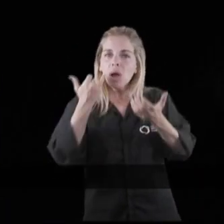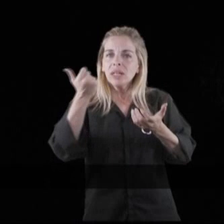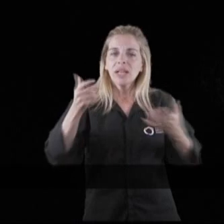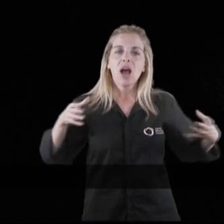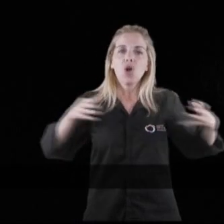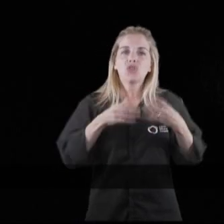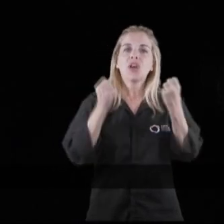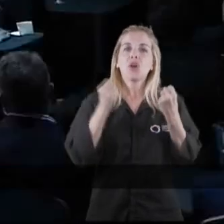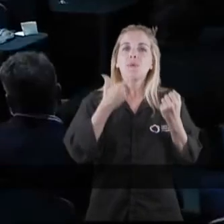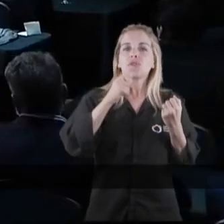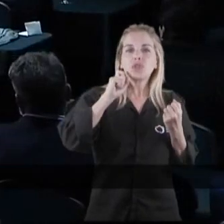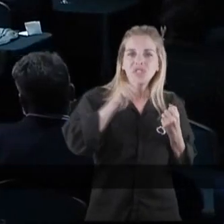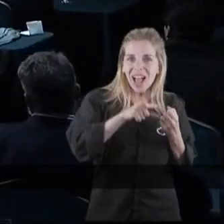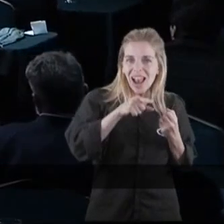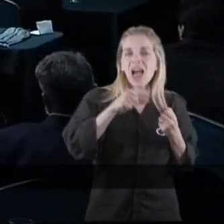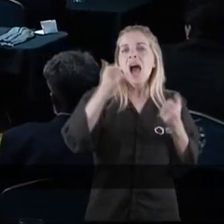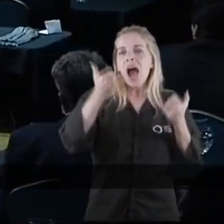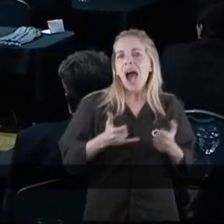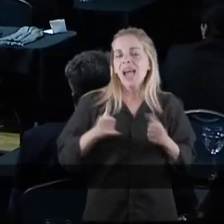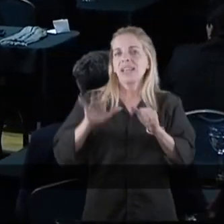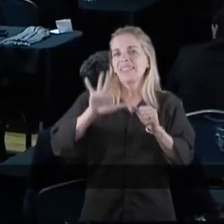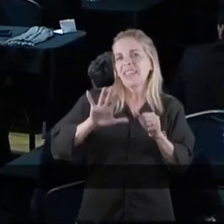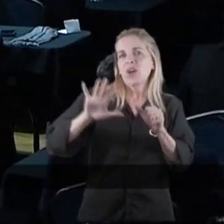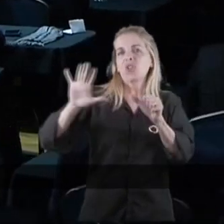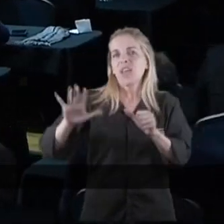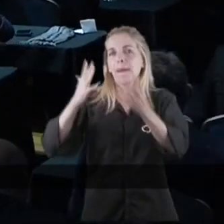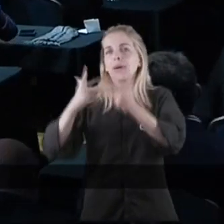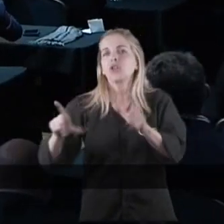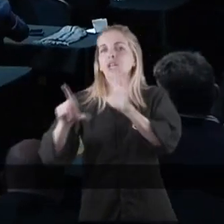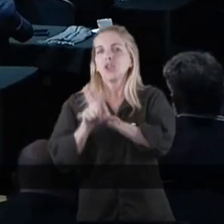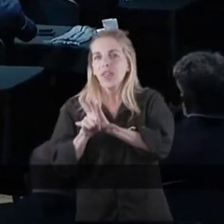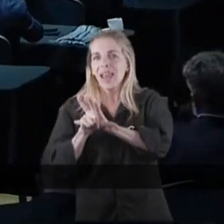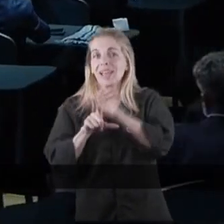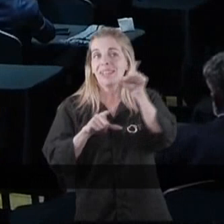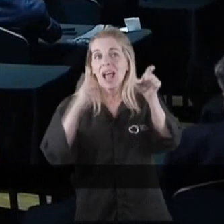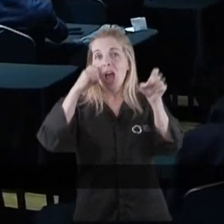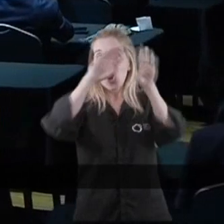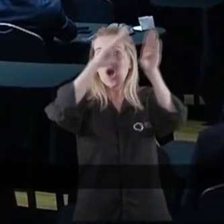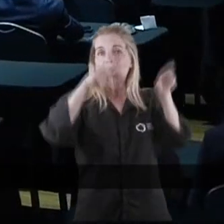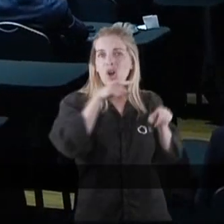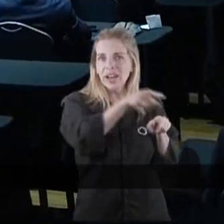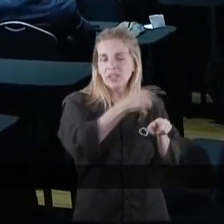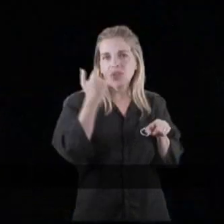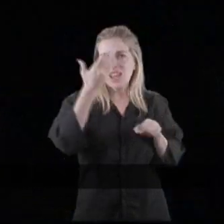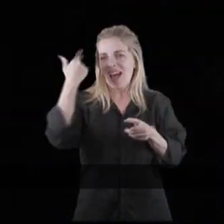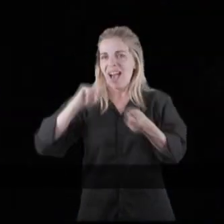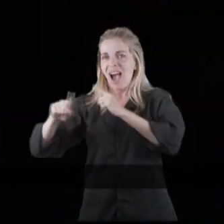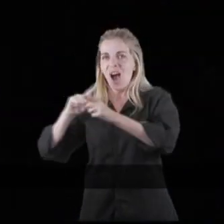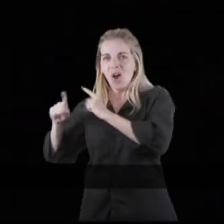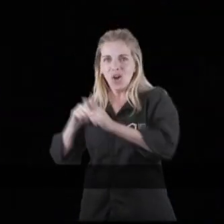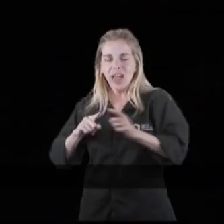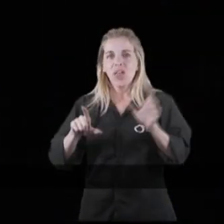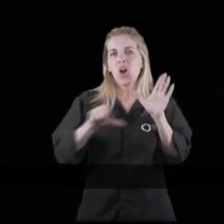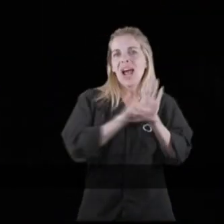Económico Social. De allí salieron 5 o 6 leyes que están en el Congreso Nacional que fueron acordados por todos los sectores. La